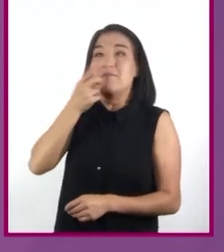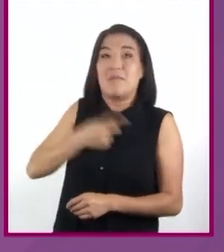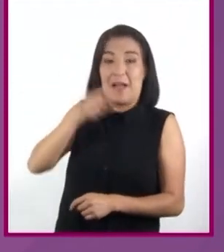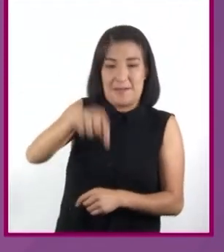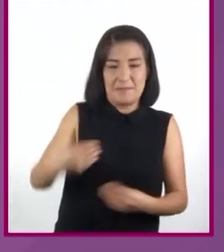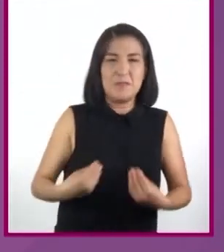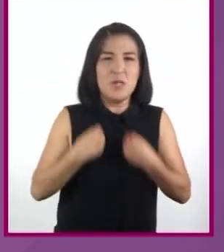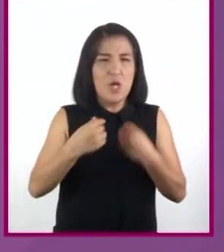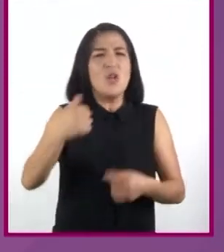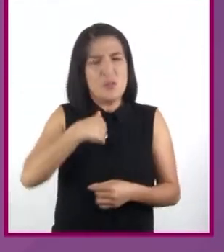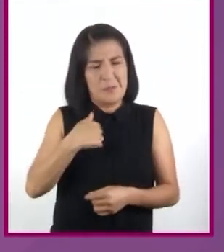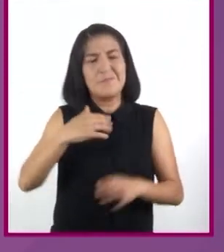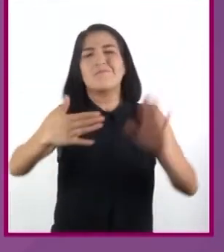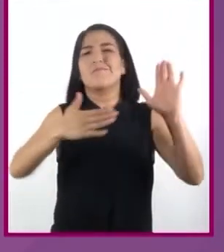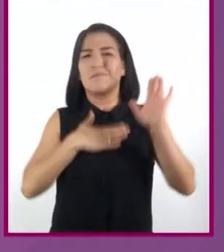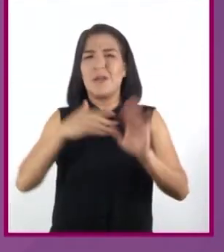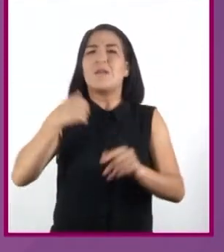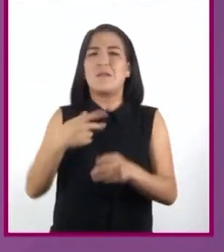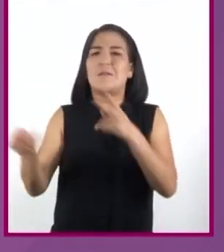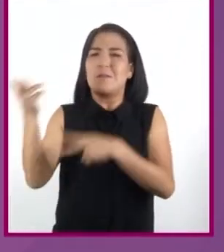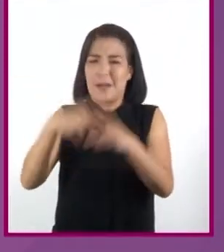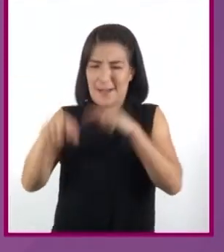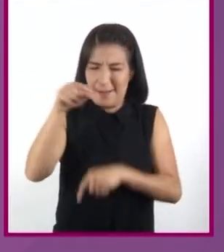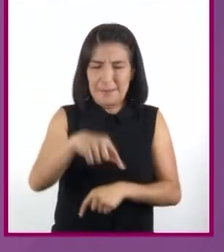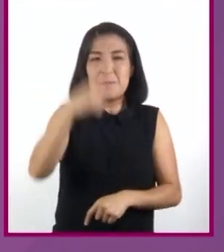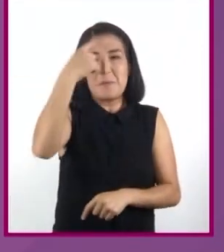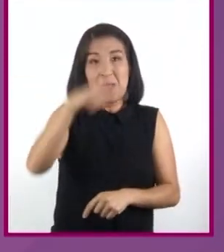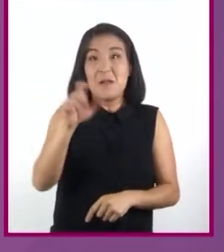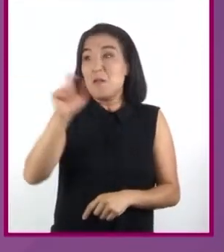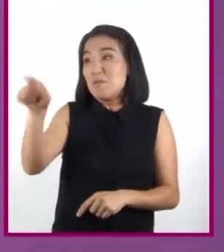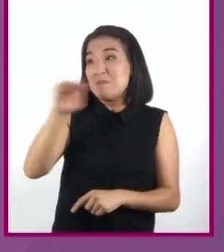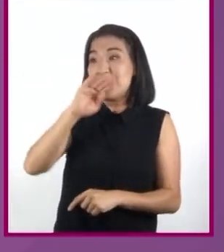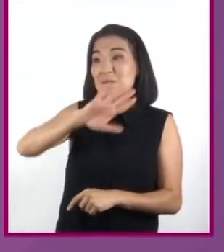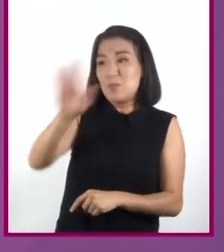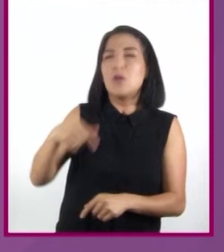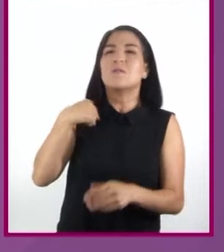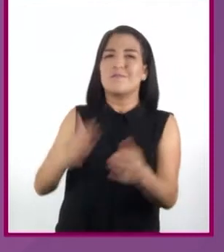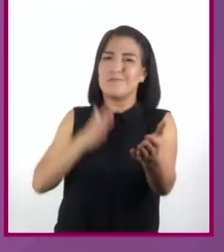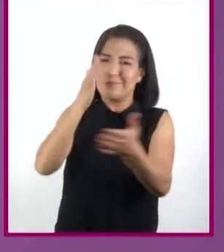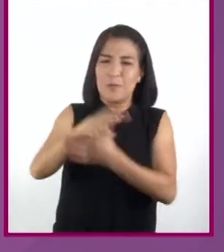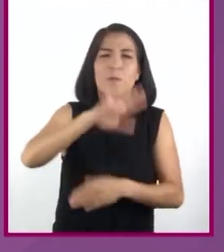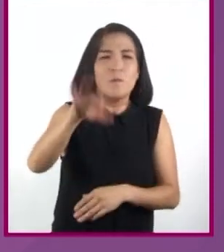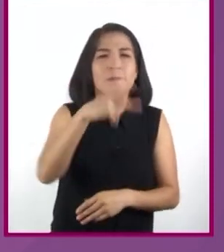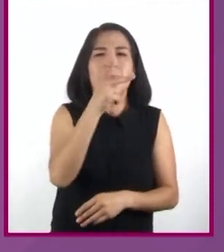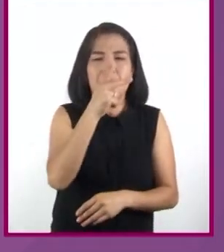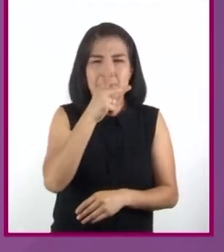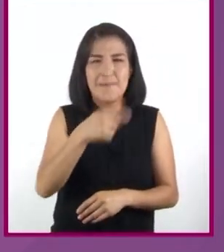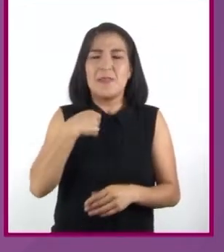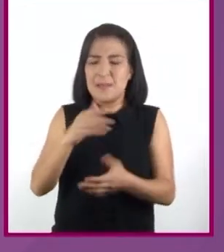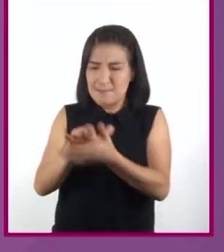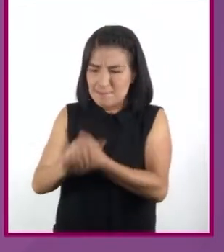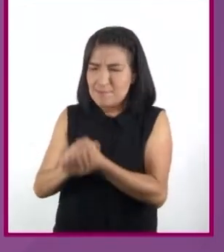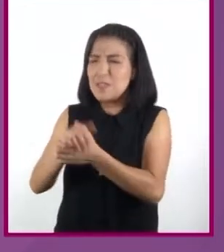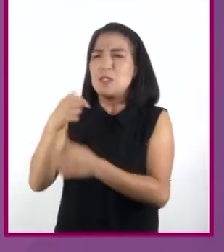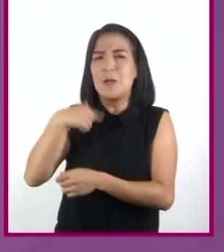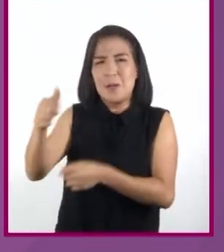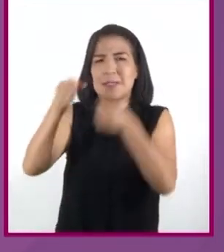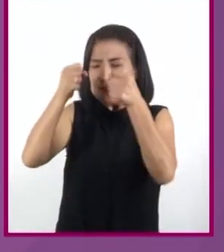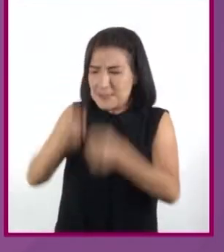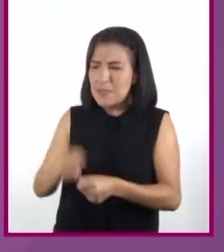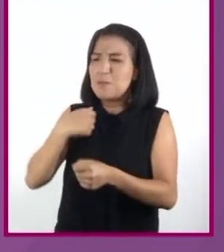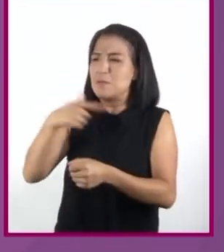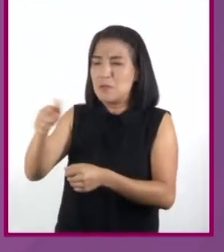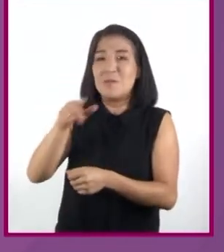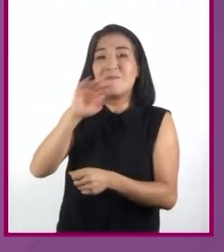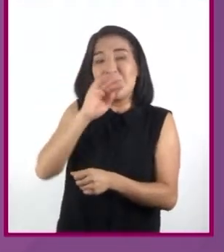yo le prometí que vendría a verlo en cuanto ella muriera. Le apreté sus manos en señal de que lo haría, pues ella estaba